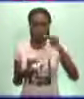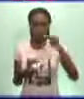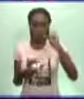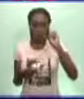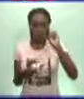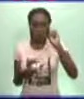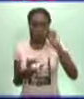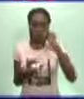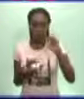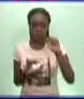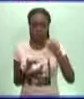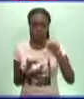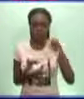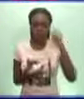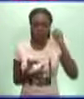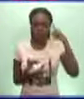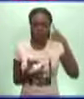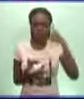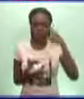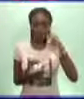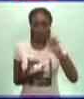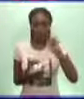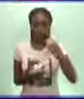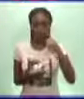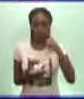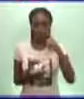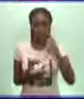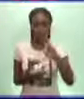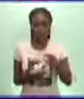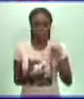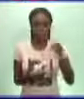en Cecilia, uno de los personajes